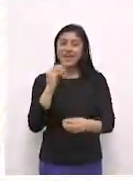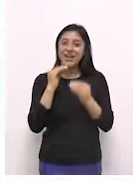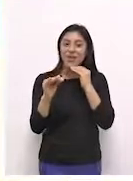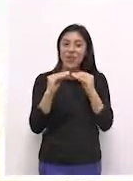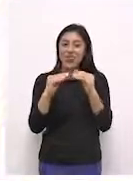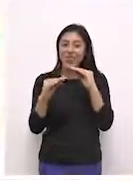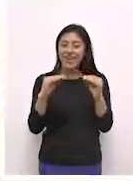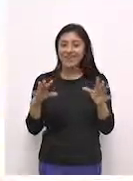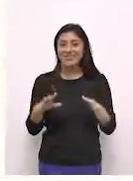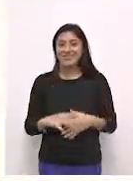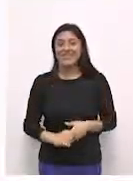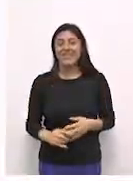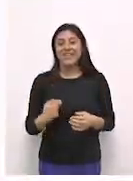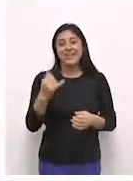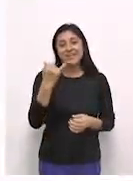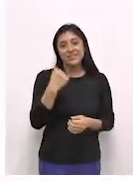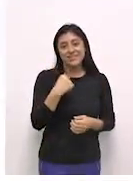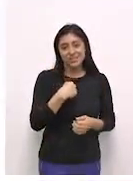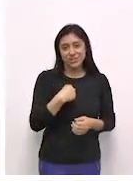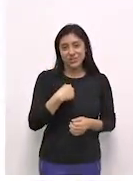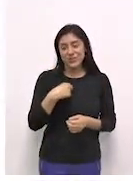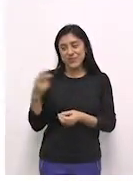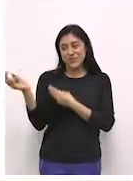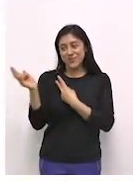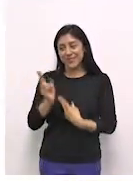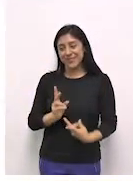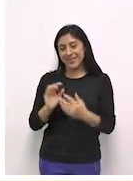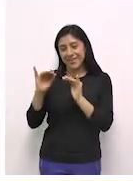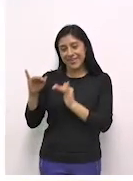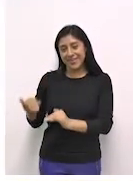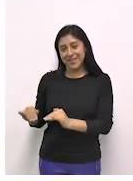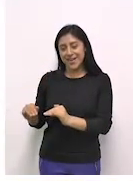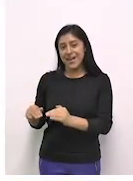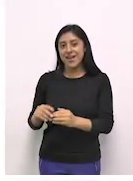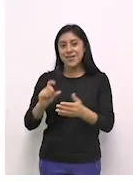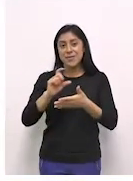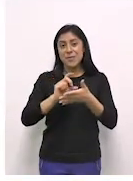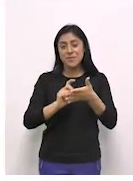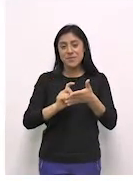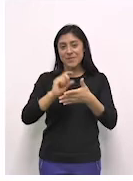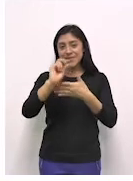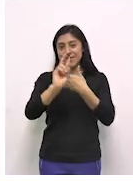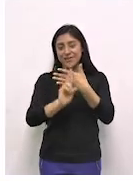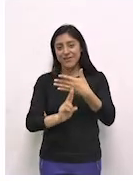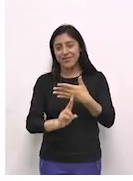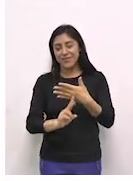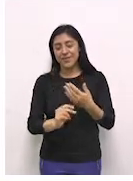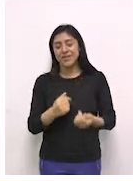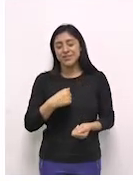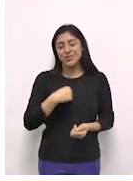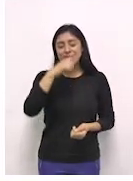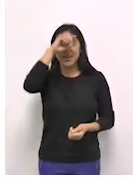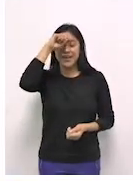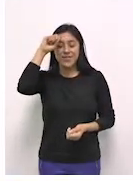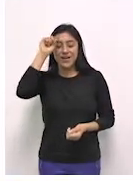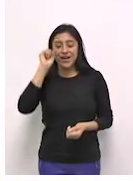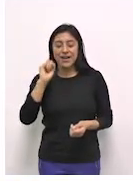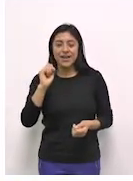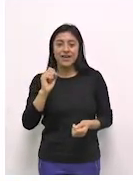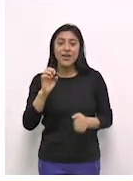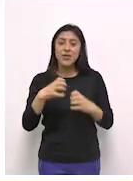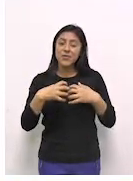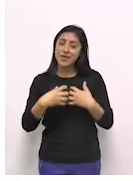RENAP. Sí, yo vine a dejar mi currículum. Yo trabajaba para una empresa manejando un